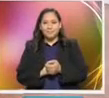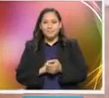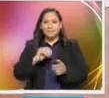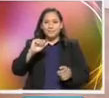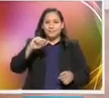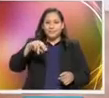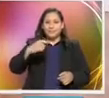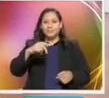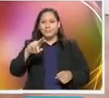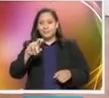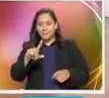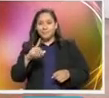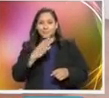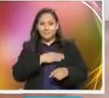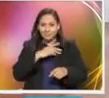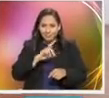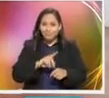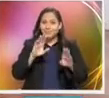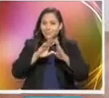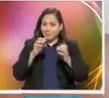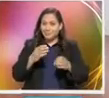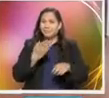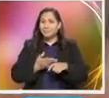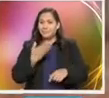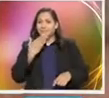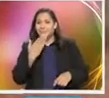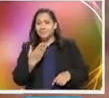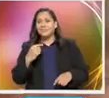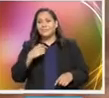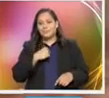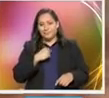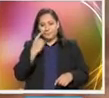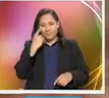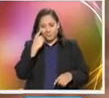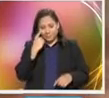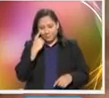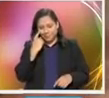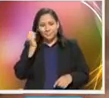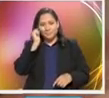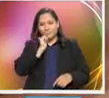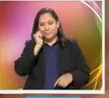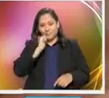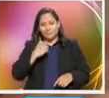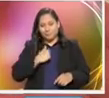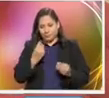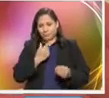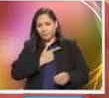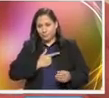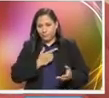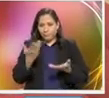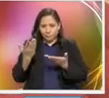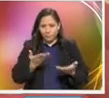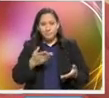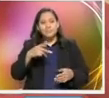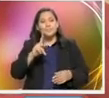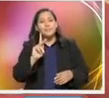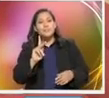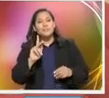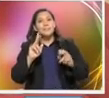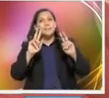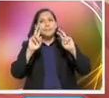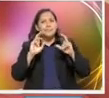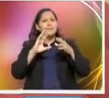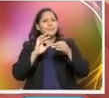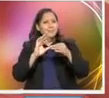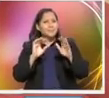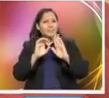Ángel Dehesa, muy buenos días, ¿cómo te va? Muy bien, pues yo, fíjate que siempre me da mucho gusto venir, pero sobre todo hablar de